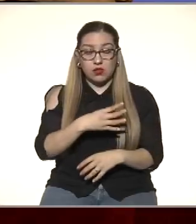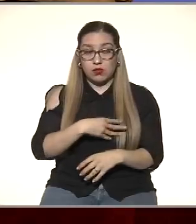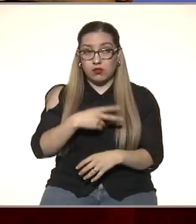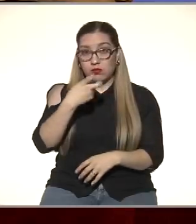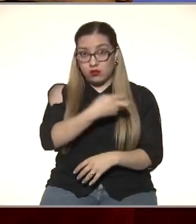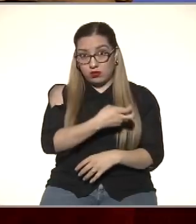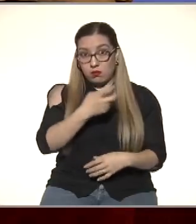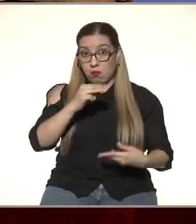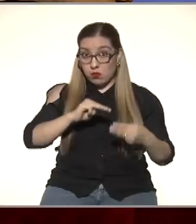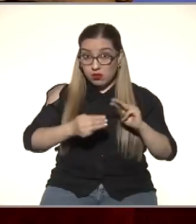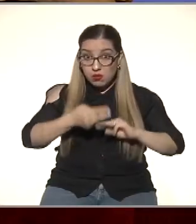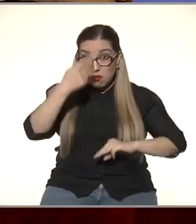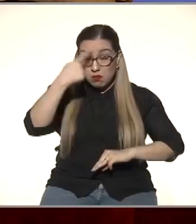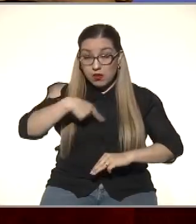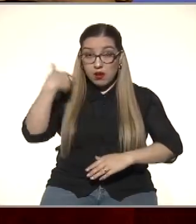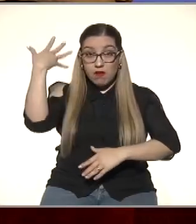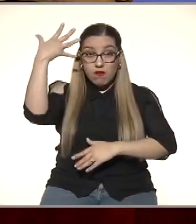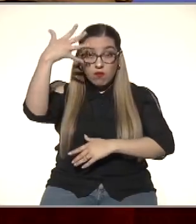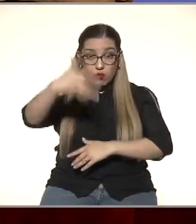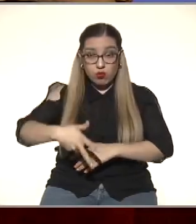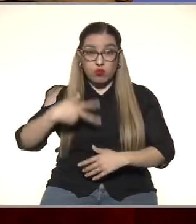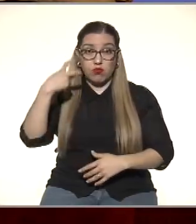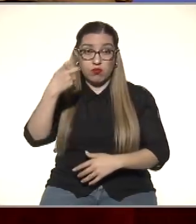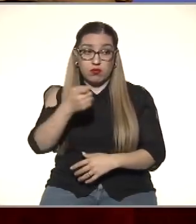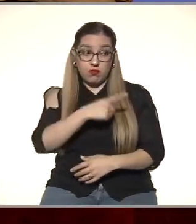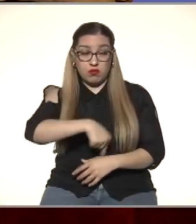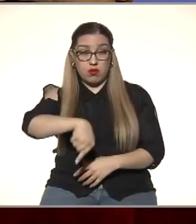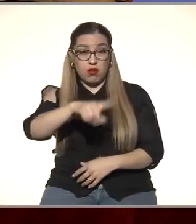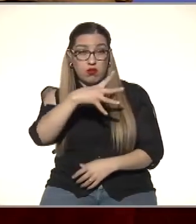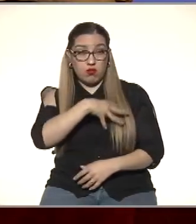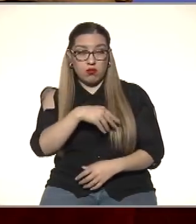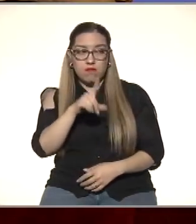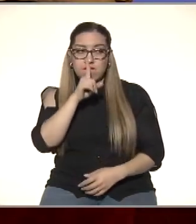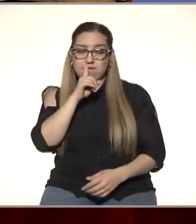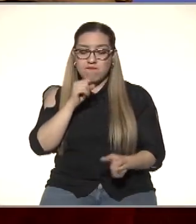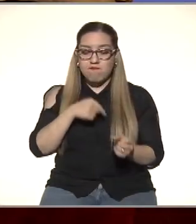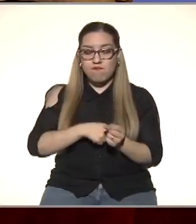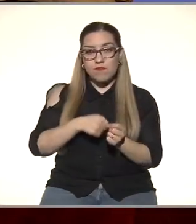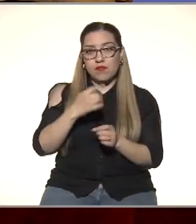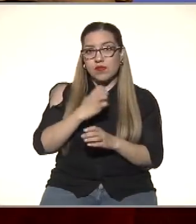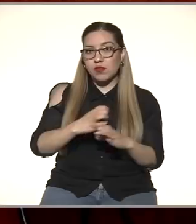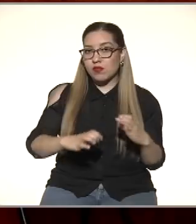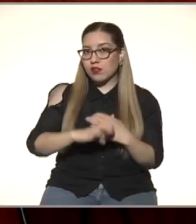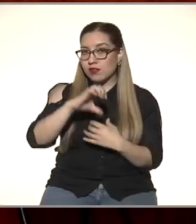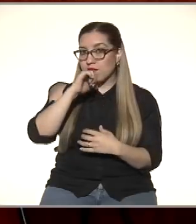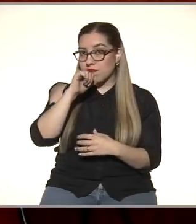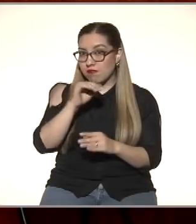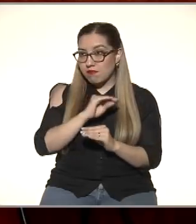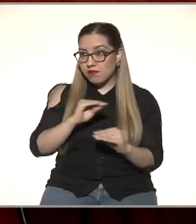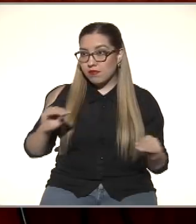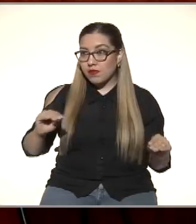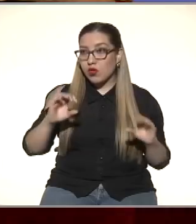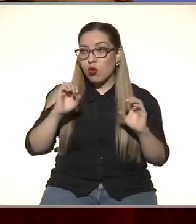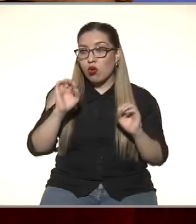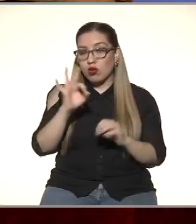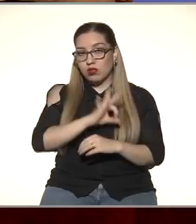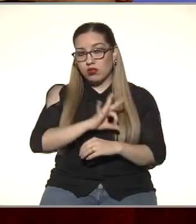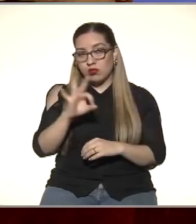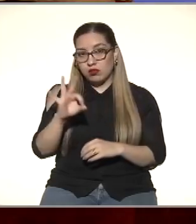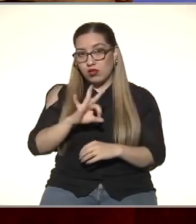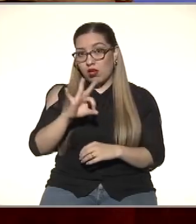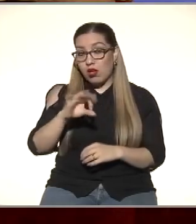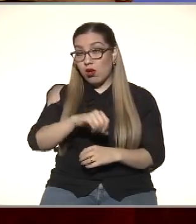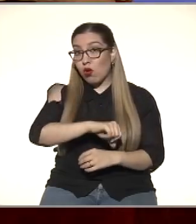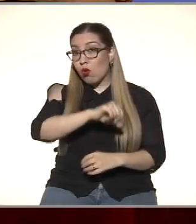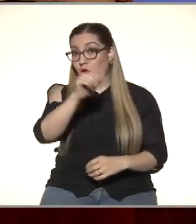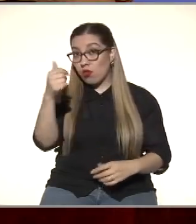más tarde ellos oculten cosas a los padres. O peor, si se enteran por otro lado y por ninguno de los padres. Esto puede